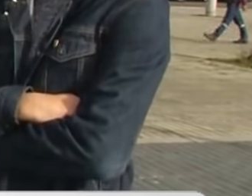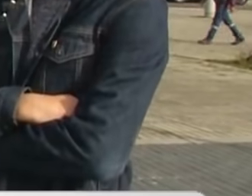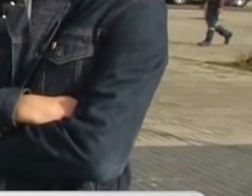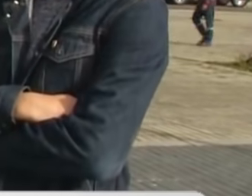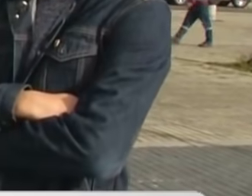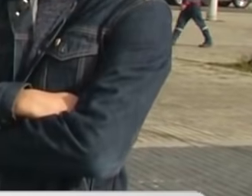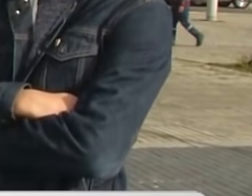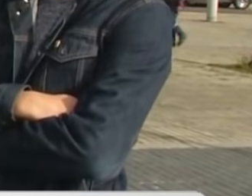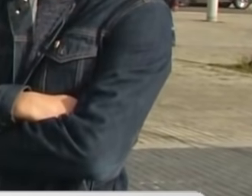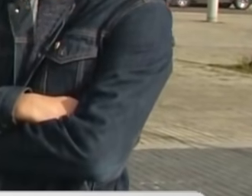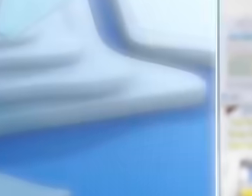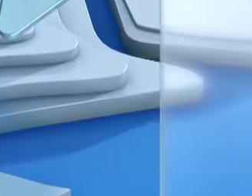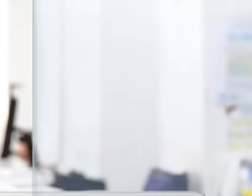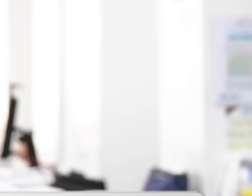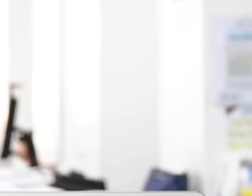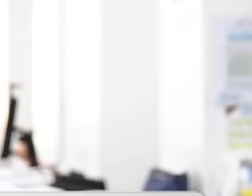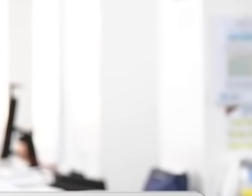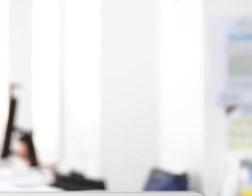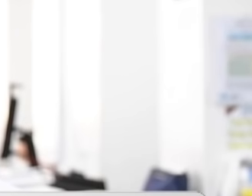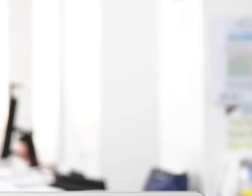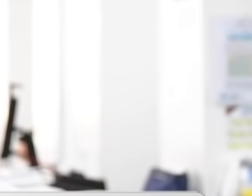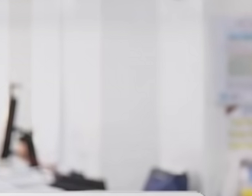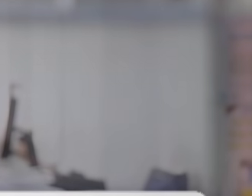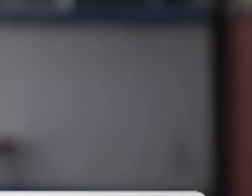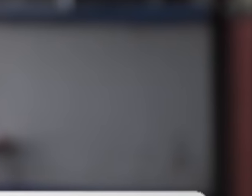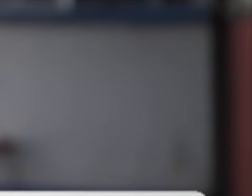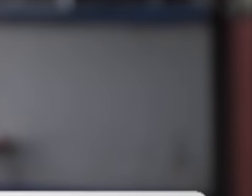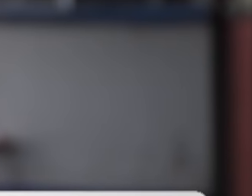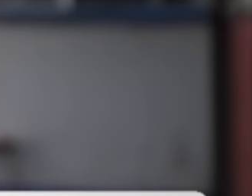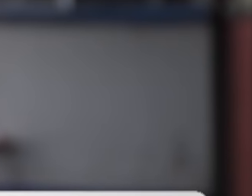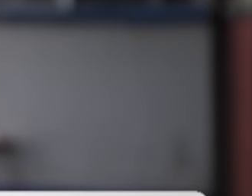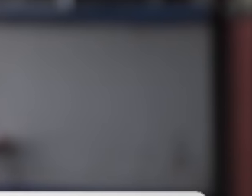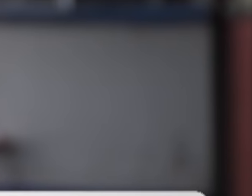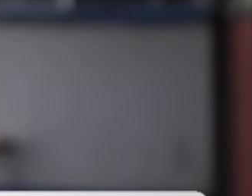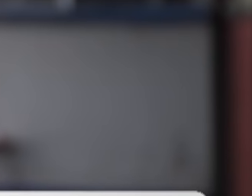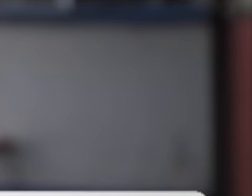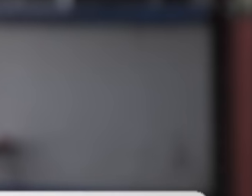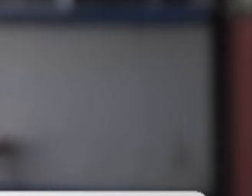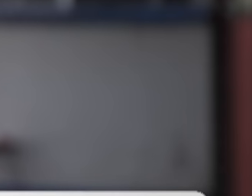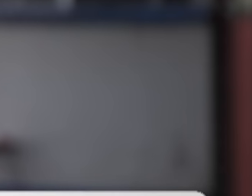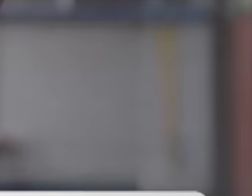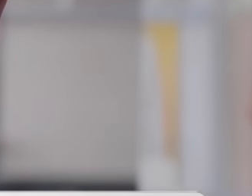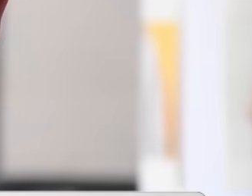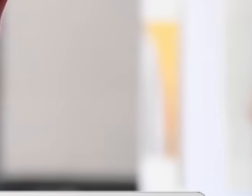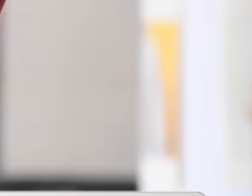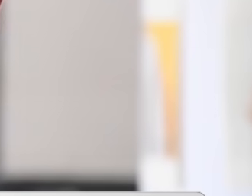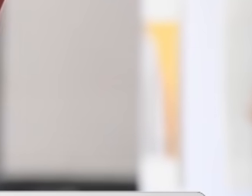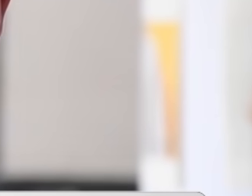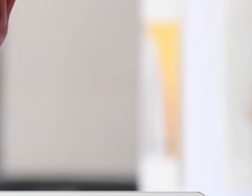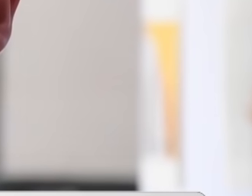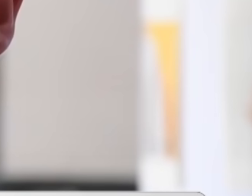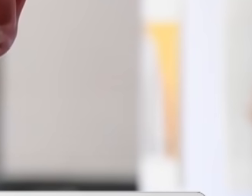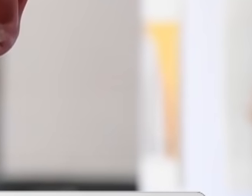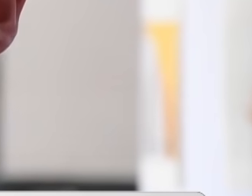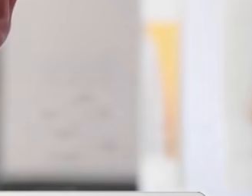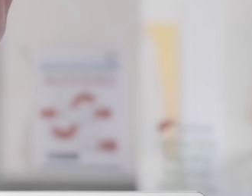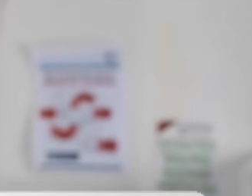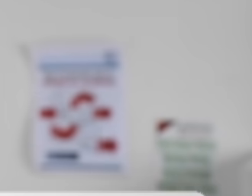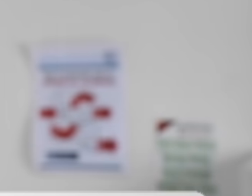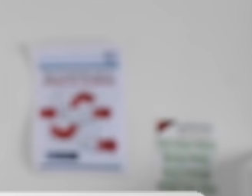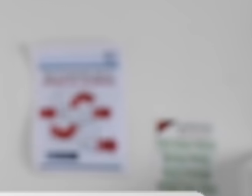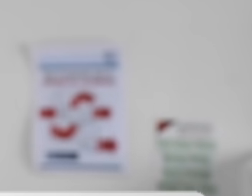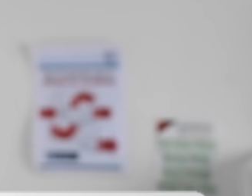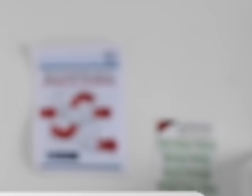haber fallecido. Dramático llamado del personal médico a los colombianos a quedarse en